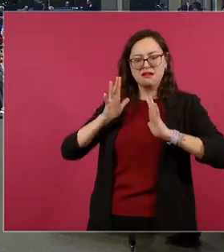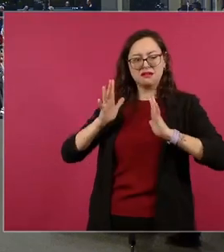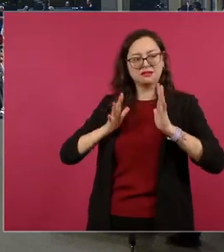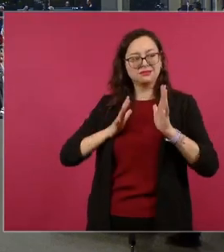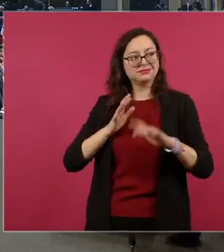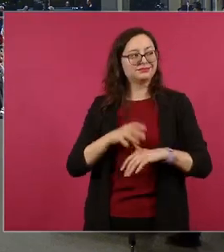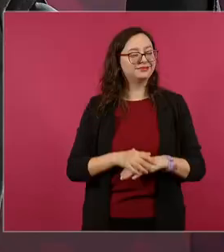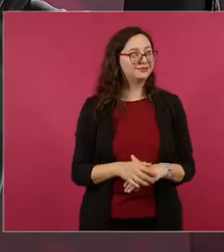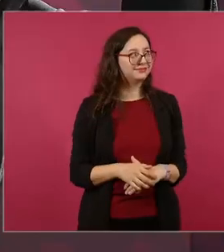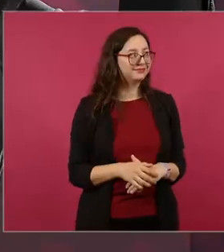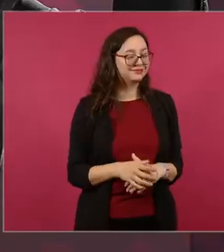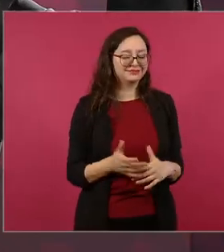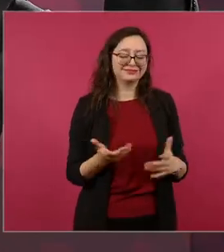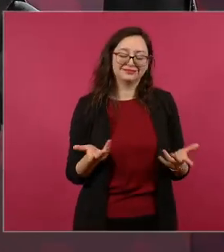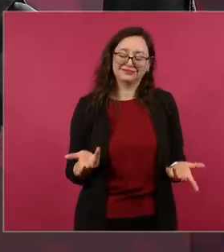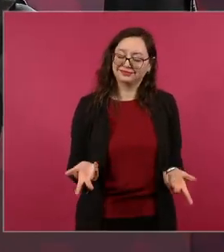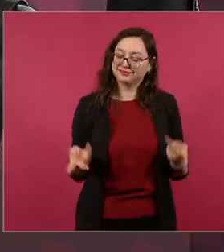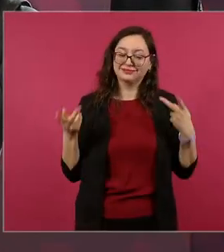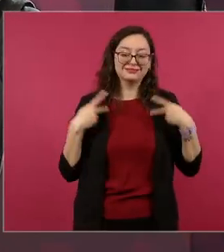vote